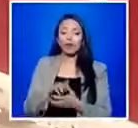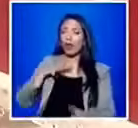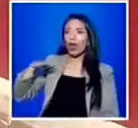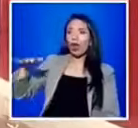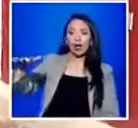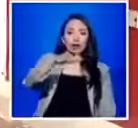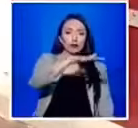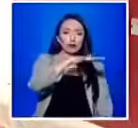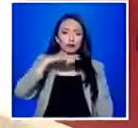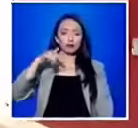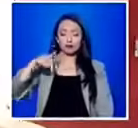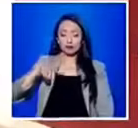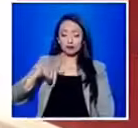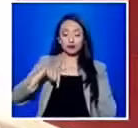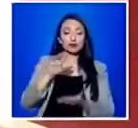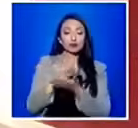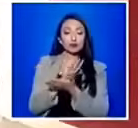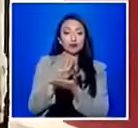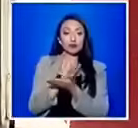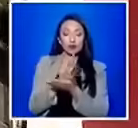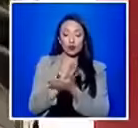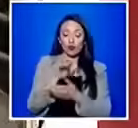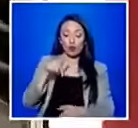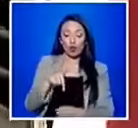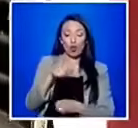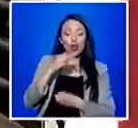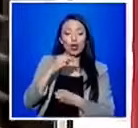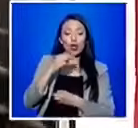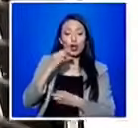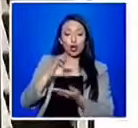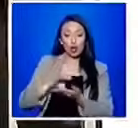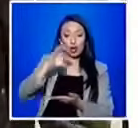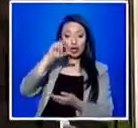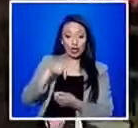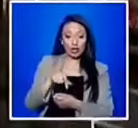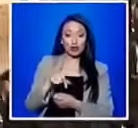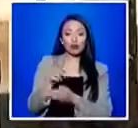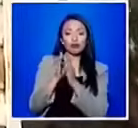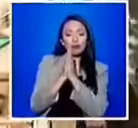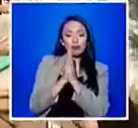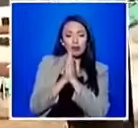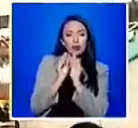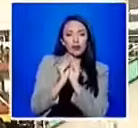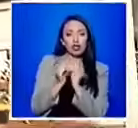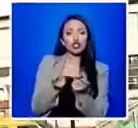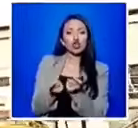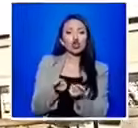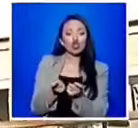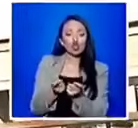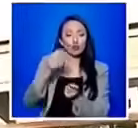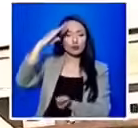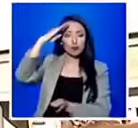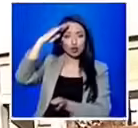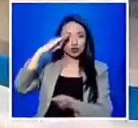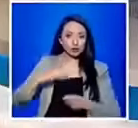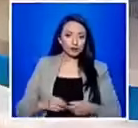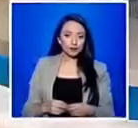que se tiene acá en la unidad educativa Equinoccio de San Antonio. Los vecinos pues piden un poco más de control de la